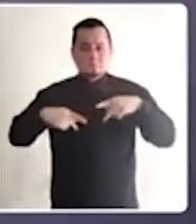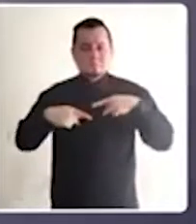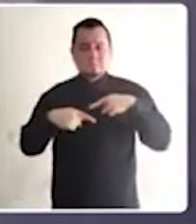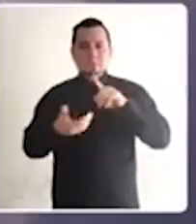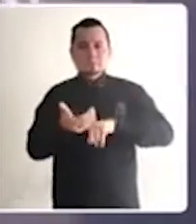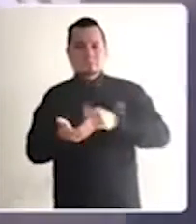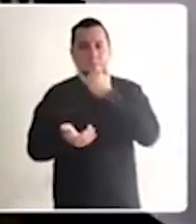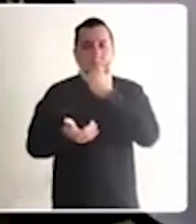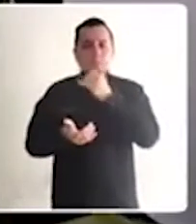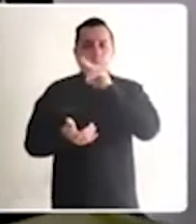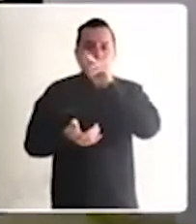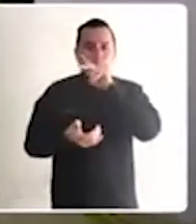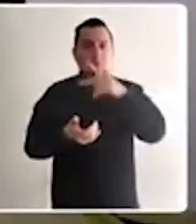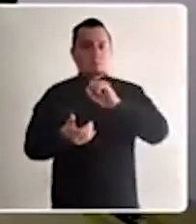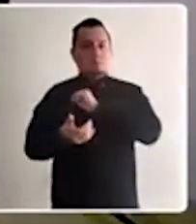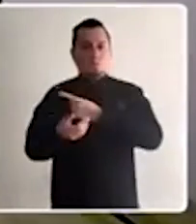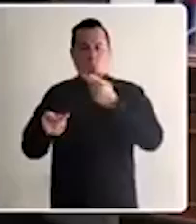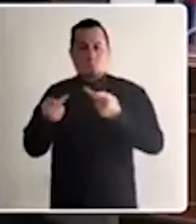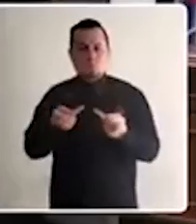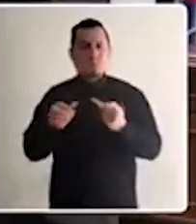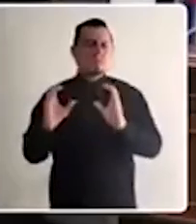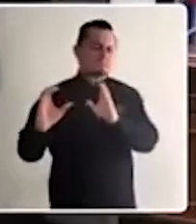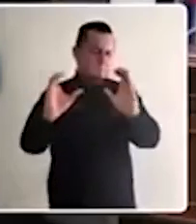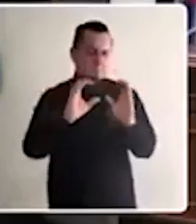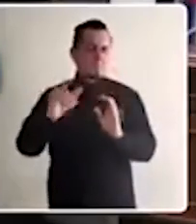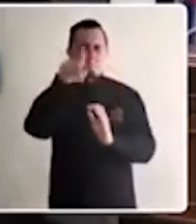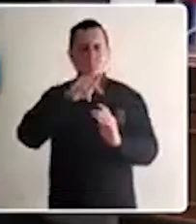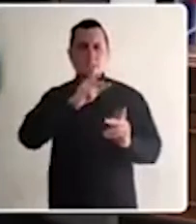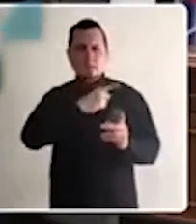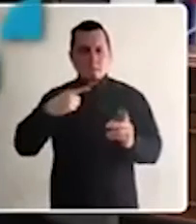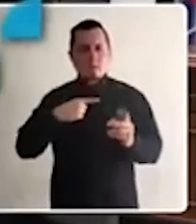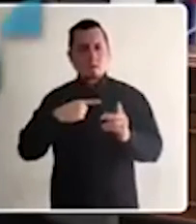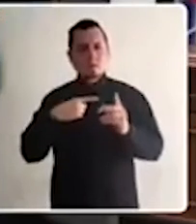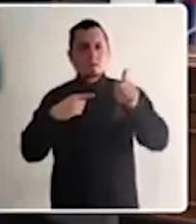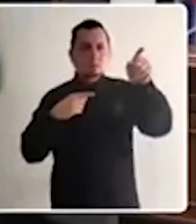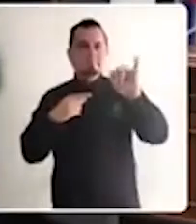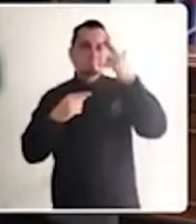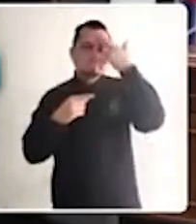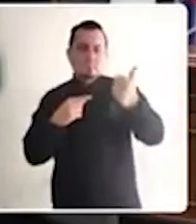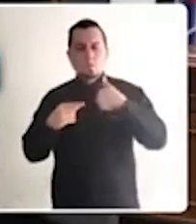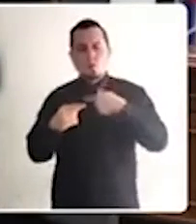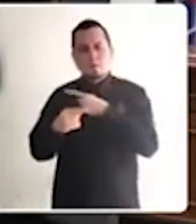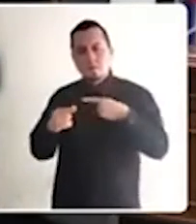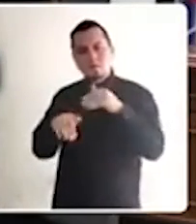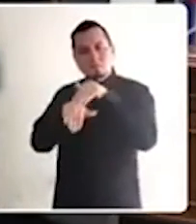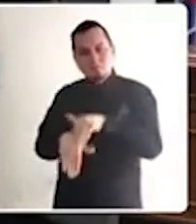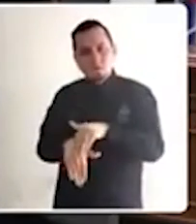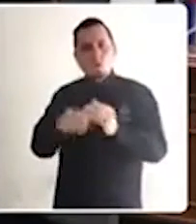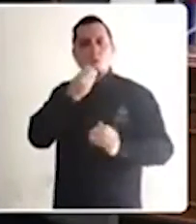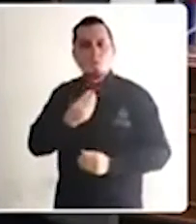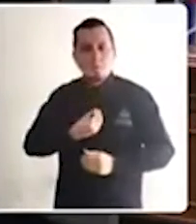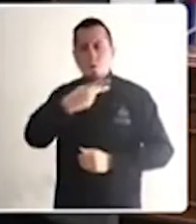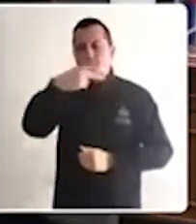el personal más vulnerable es el de la salud. Cuidemos a quien nos cuida. La mejor manera de cuidar al personal es a través